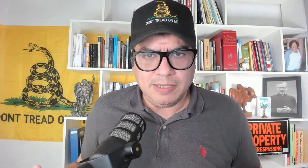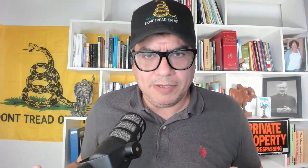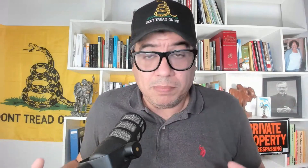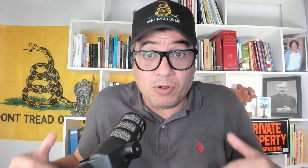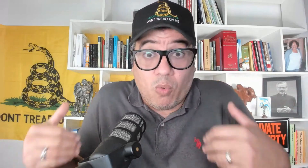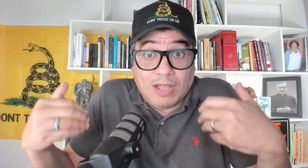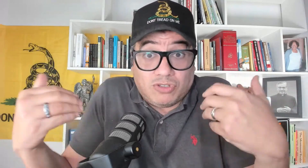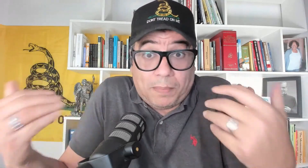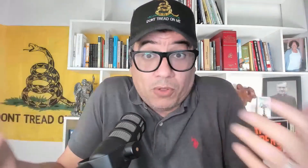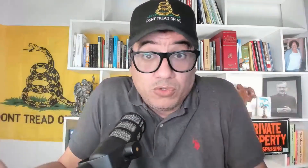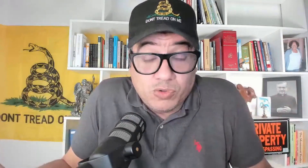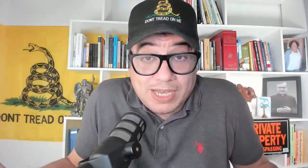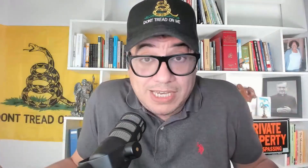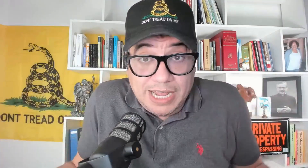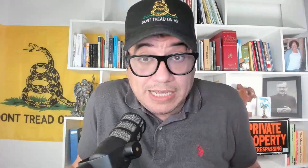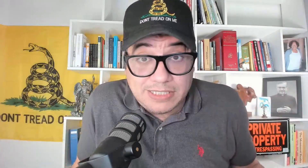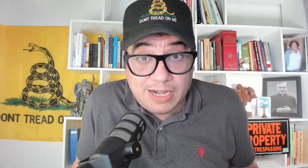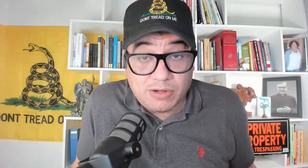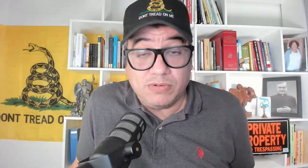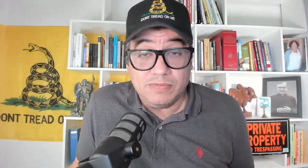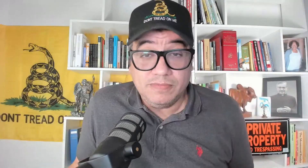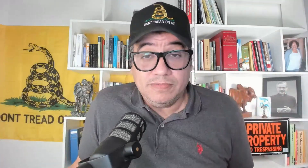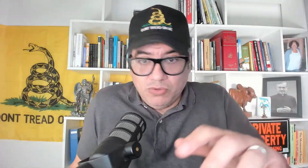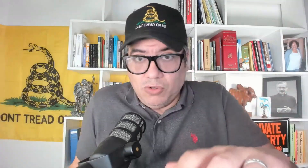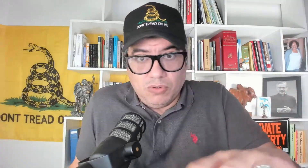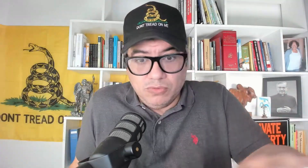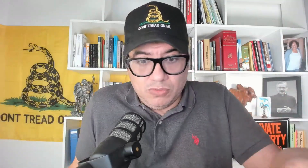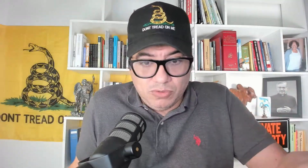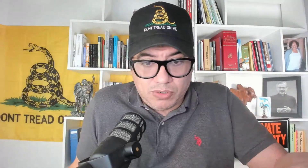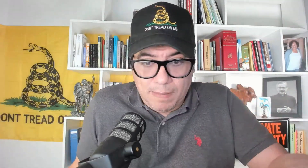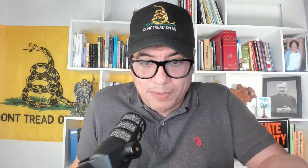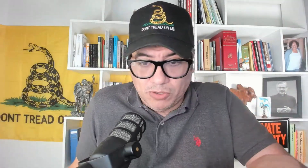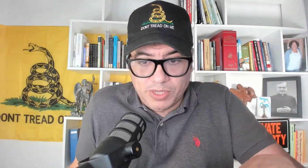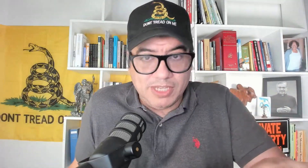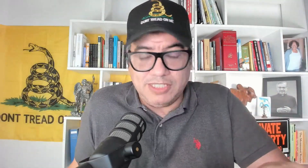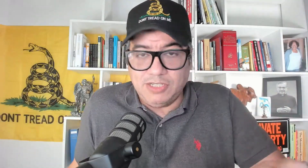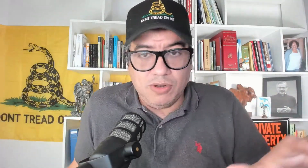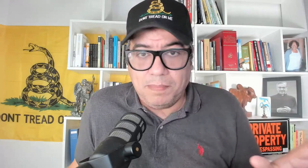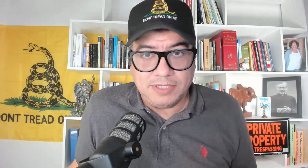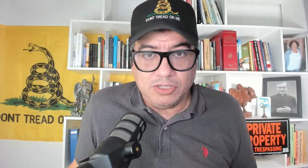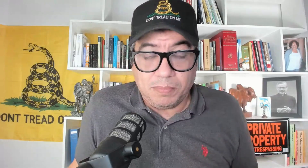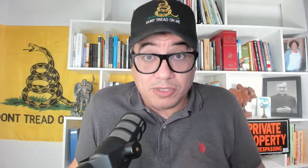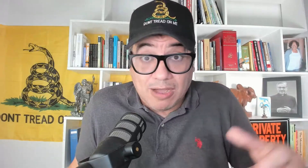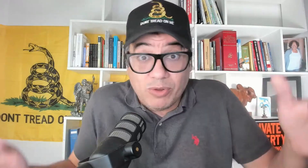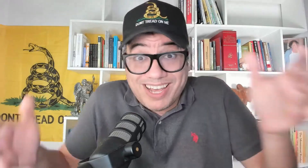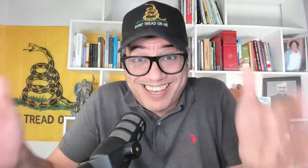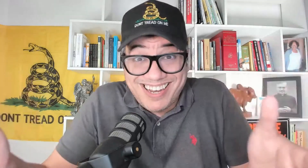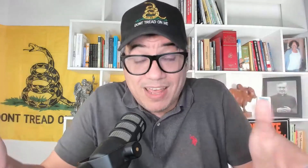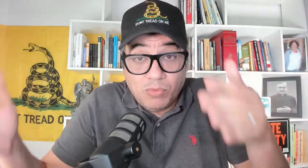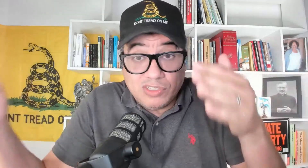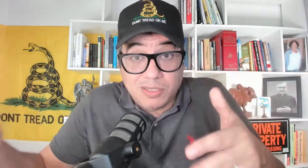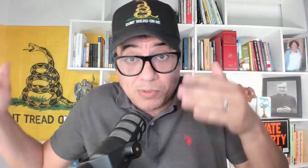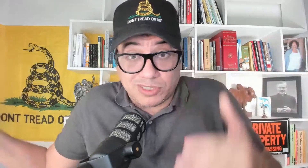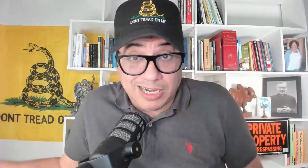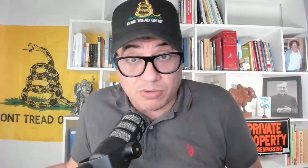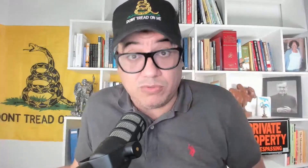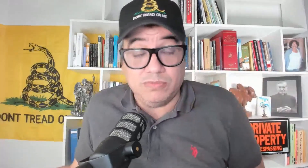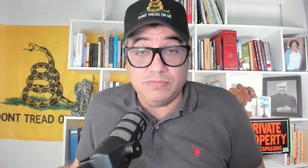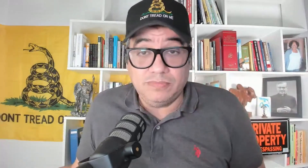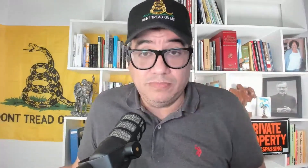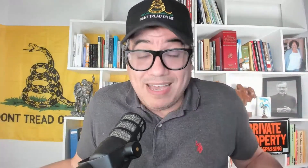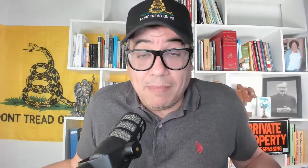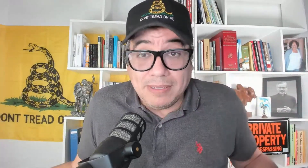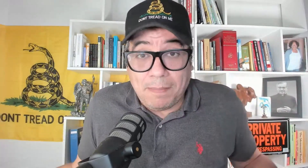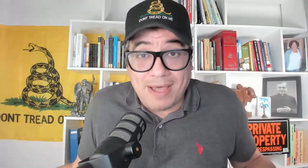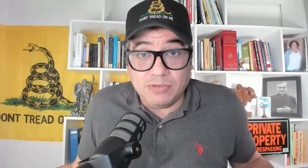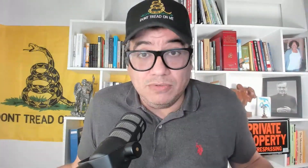la voy a vender a 15 pesos pero cuánto produce una esquina en el cerro si te pone 11 unos campitos bendecidos limpiecito pero está en una esquina del municipio cerro